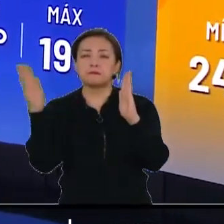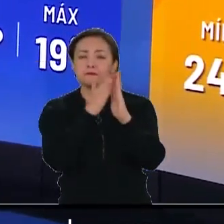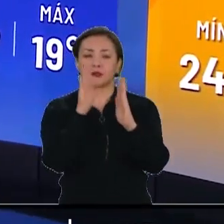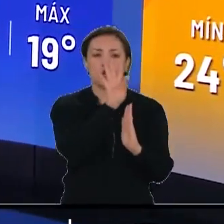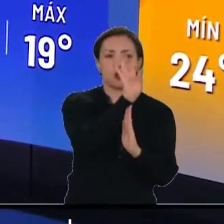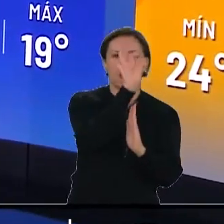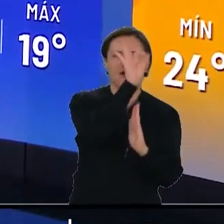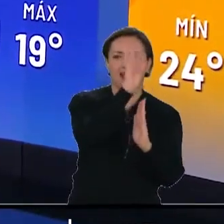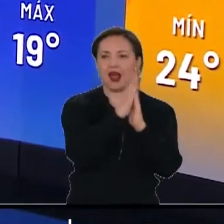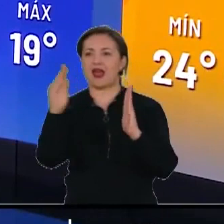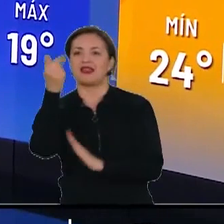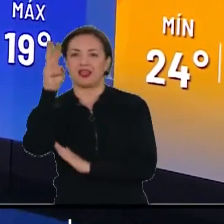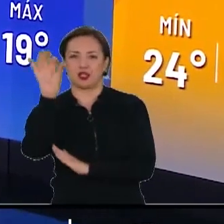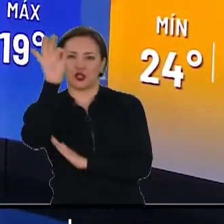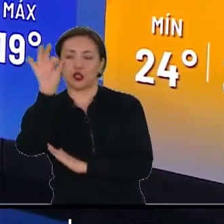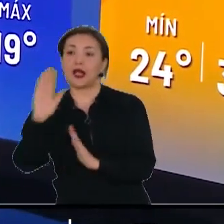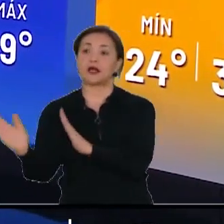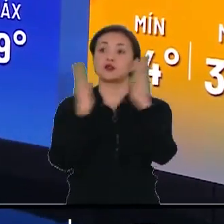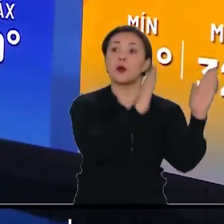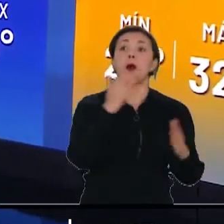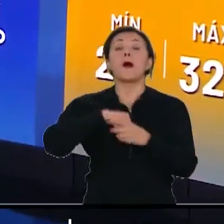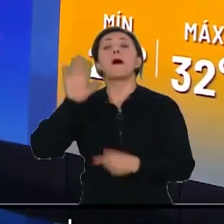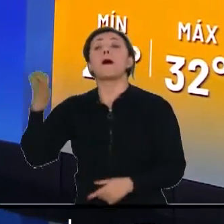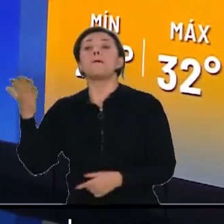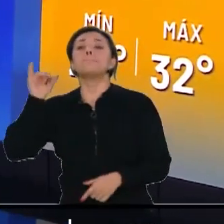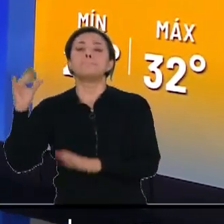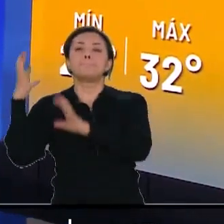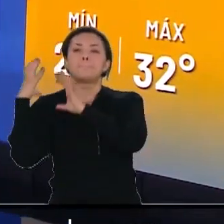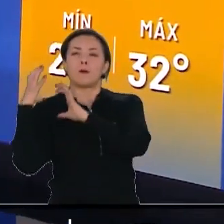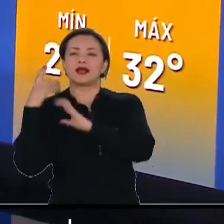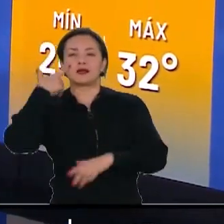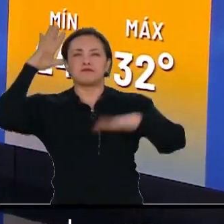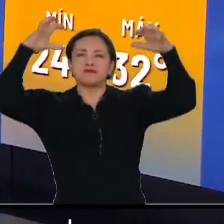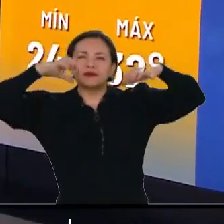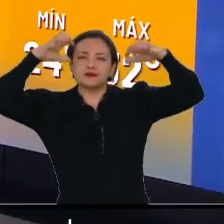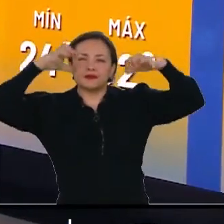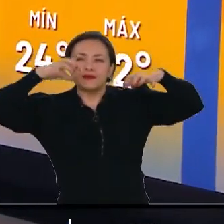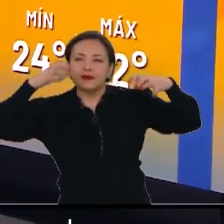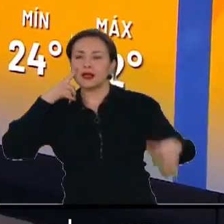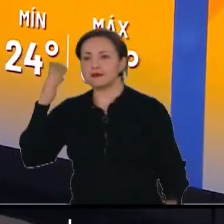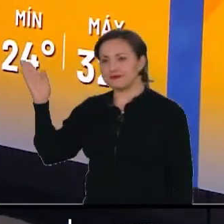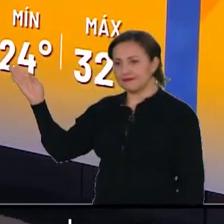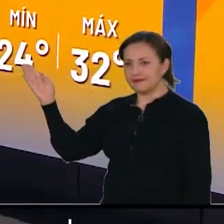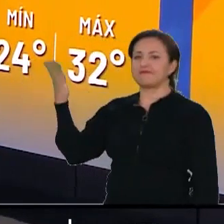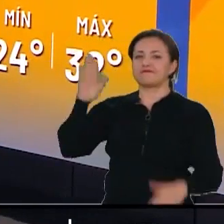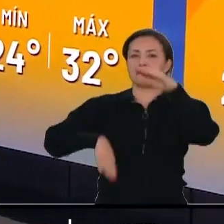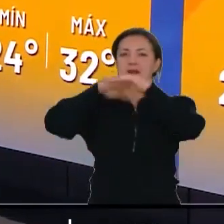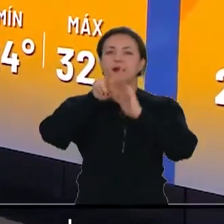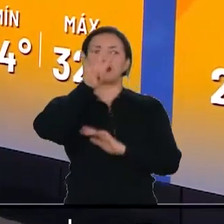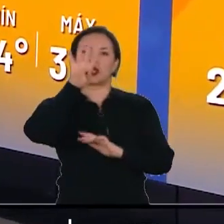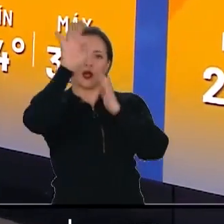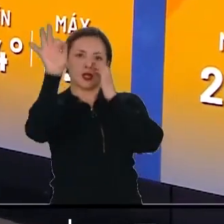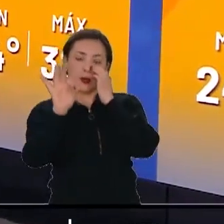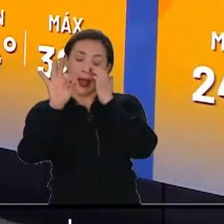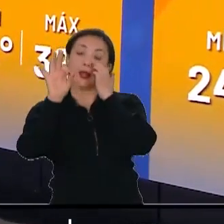los 9 y los 18 grados. En Popayán se pronostican posibles lloviznas con una temperatura máxima de 24 grados. Manizales también,